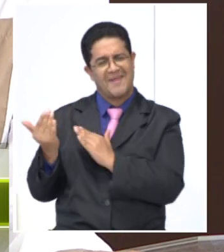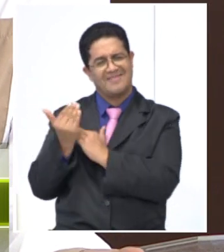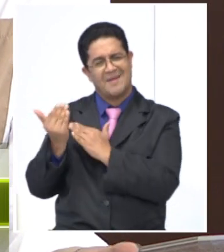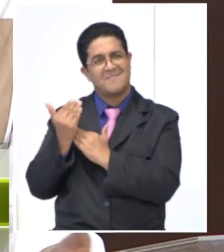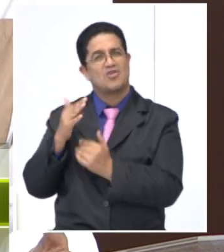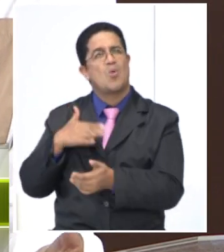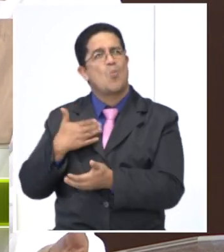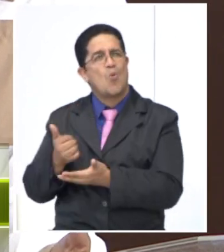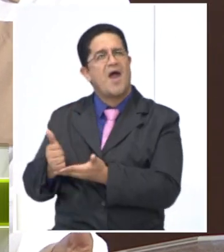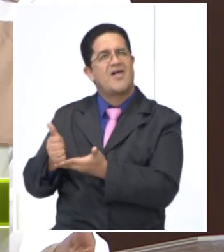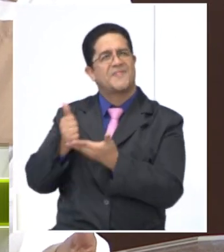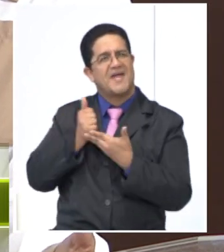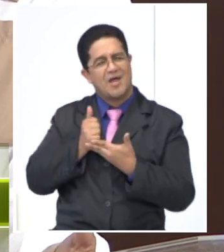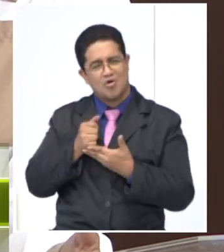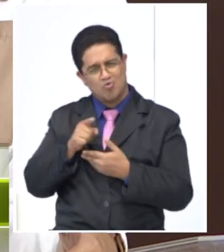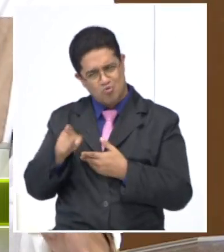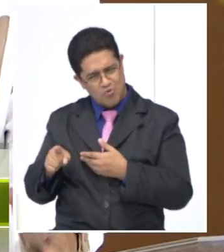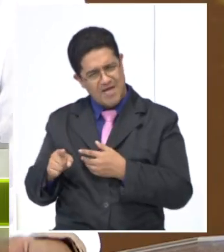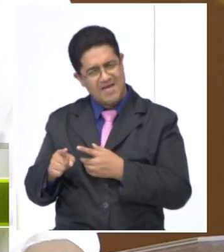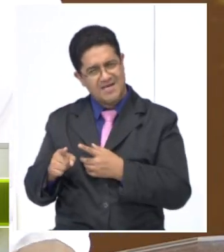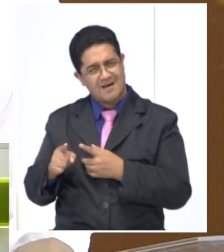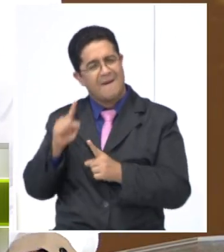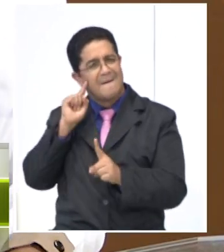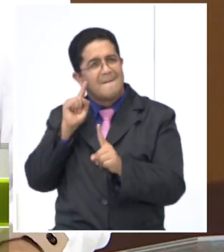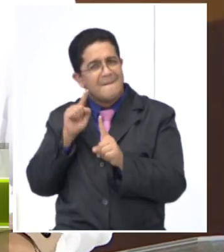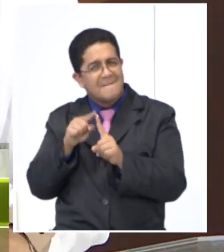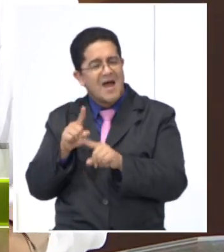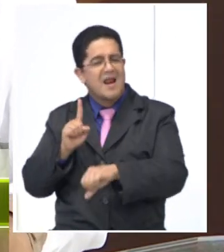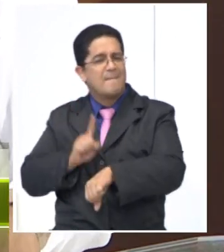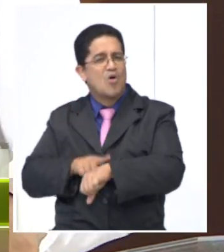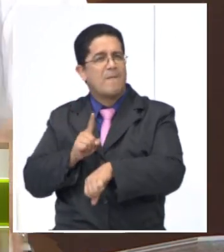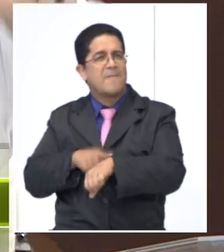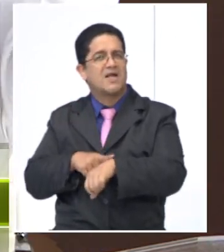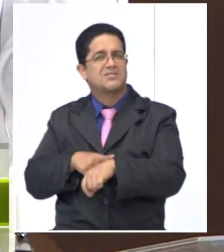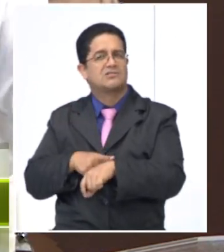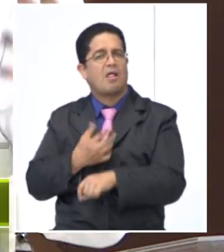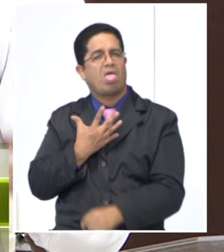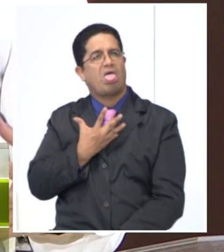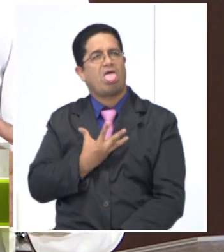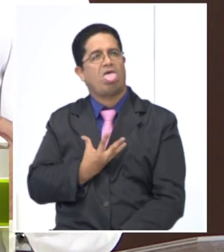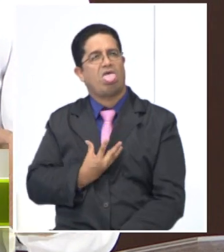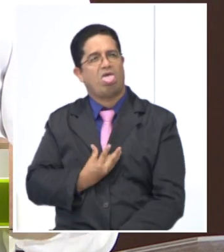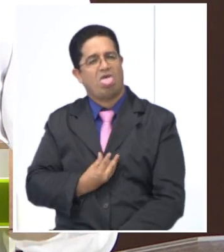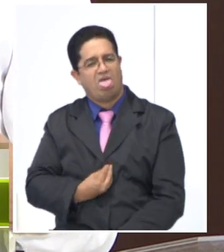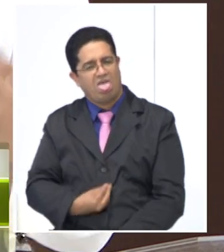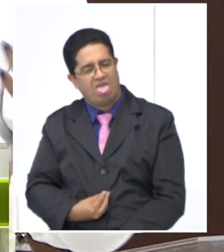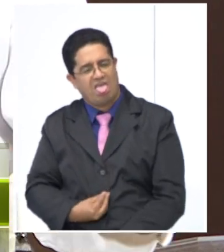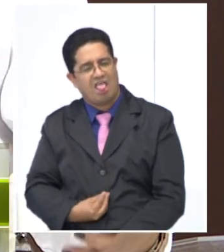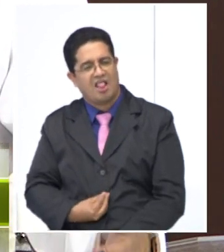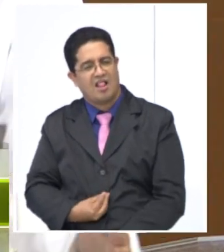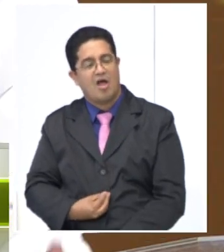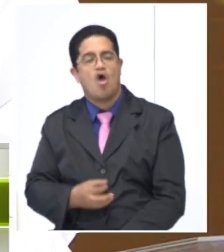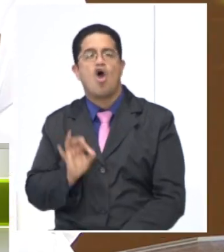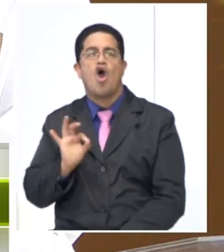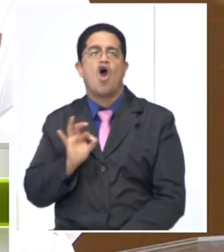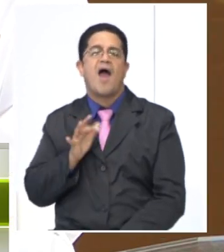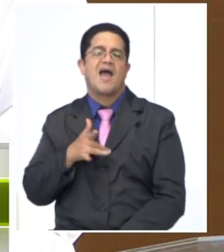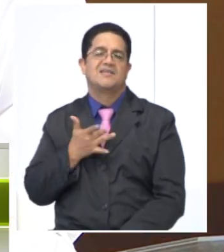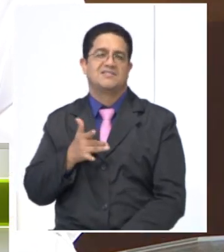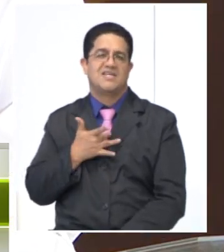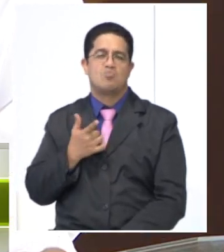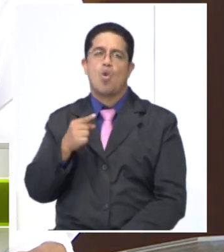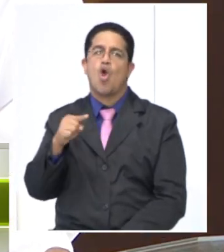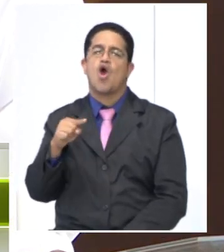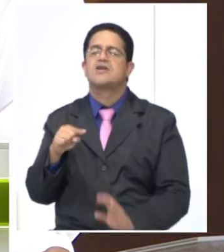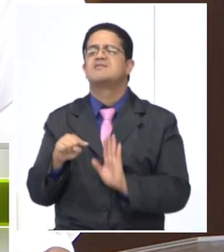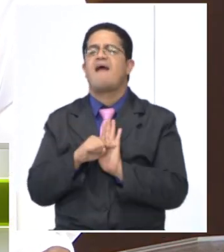pueden ayudar a obtener esas herramientas para que en esos momentos que nos venga esa avalancha o ese estímulo por el cual no nos sentimos